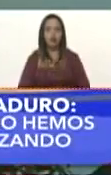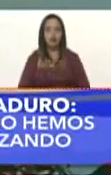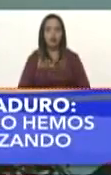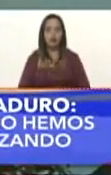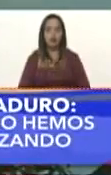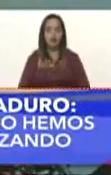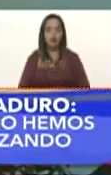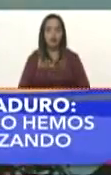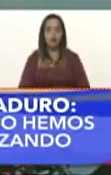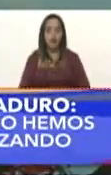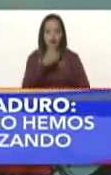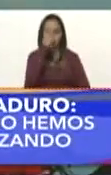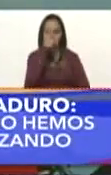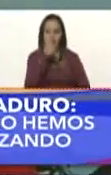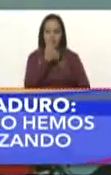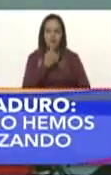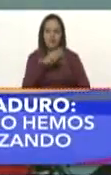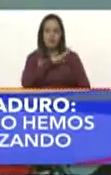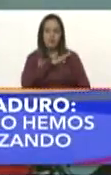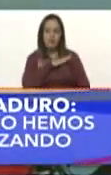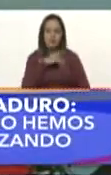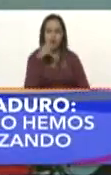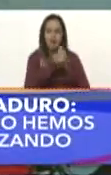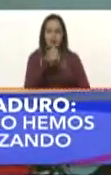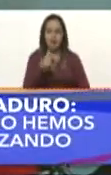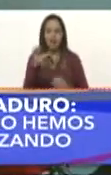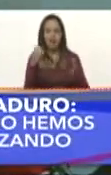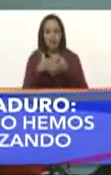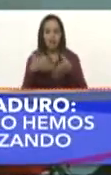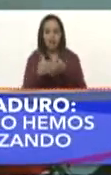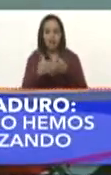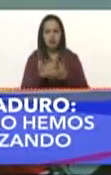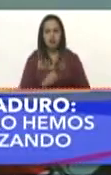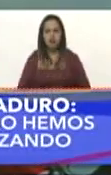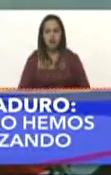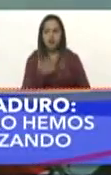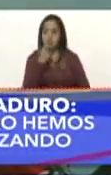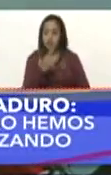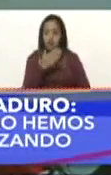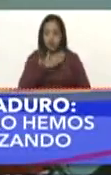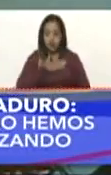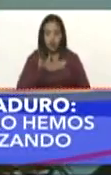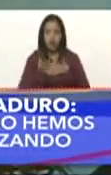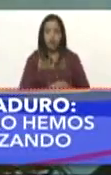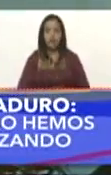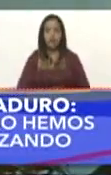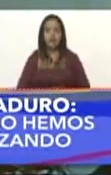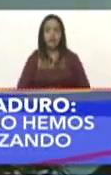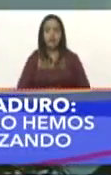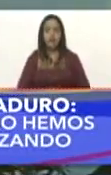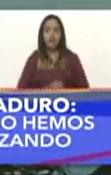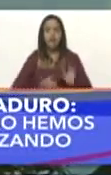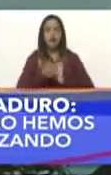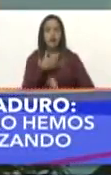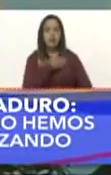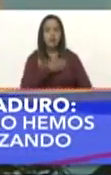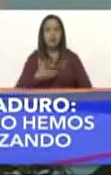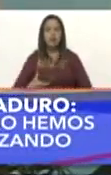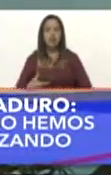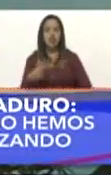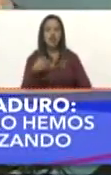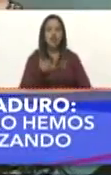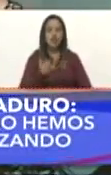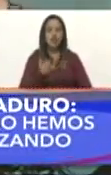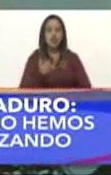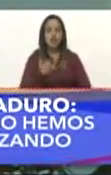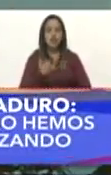con el perfil propio de cada sector. Lo digo yo, que más que presidente, yo soy un